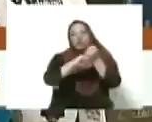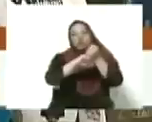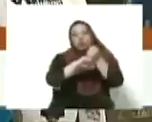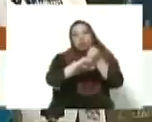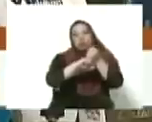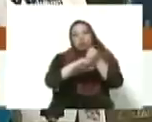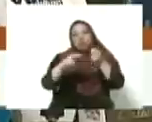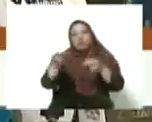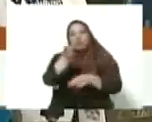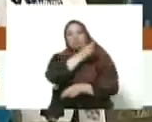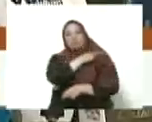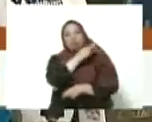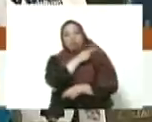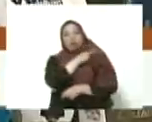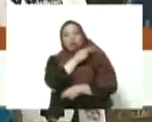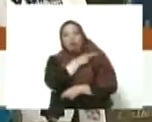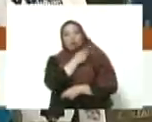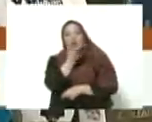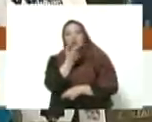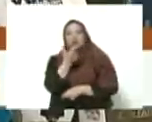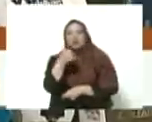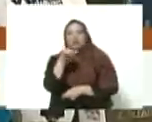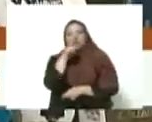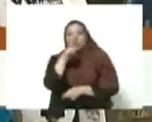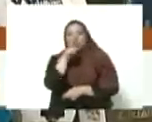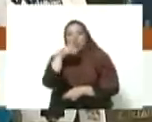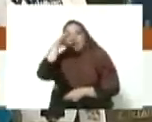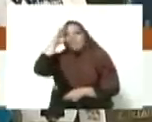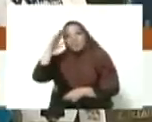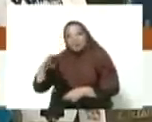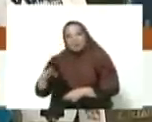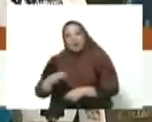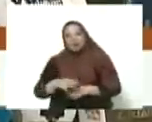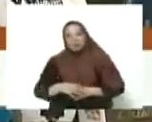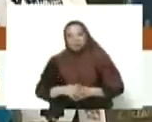de las autoridades locales, de las autoridades militares.